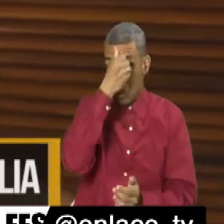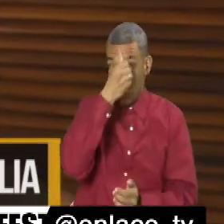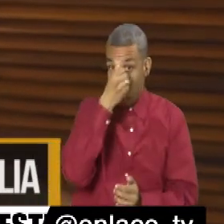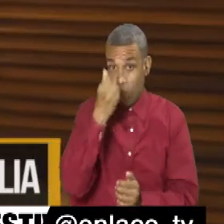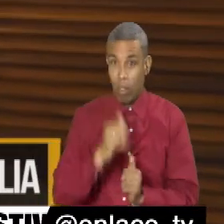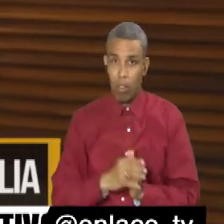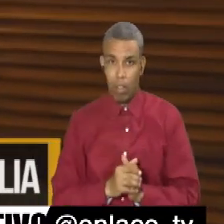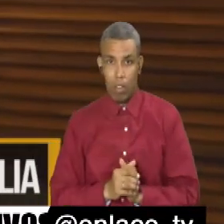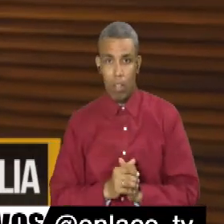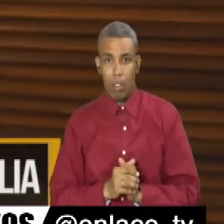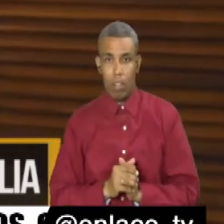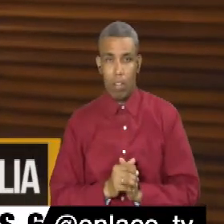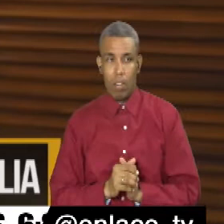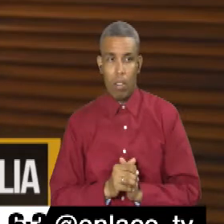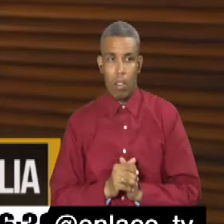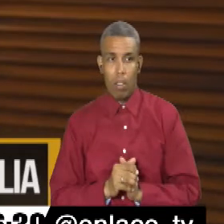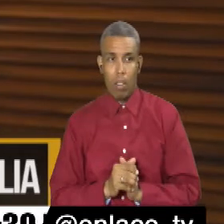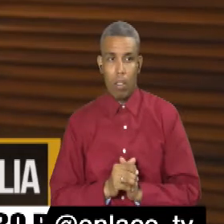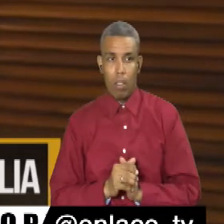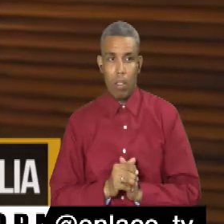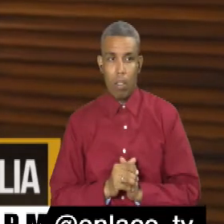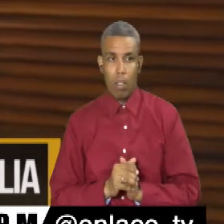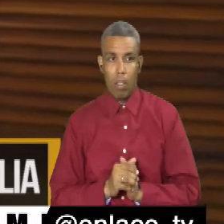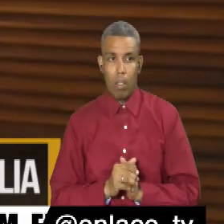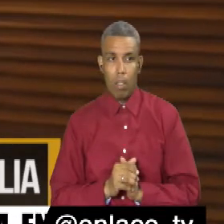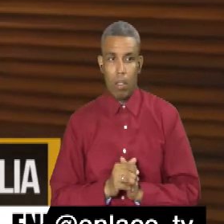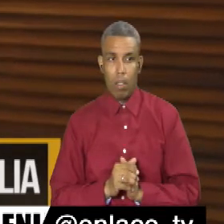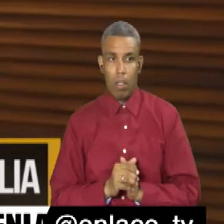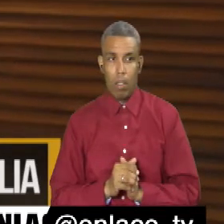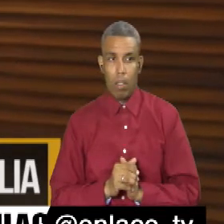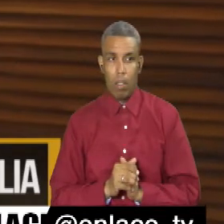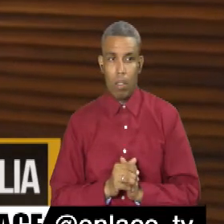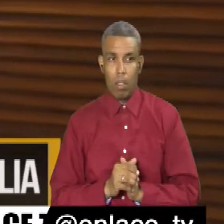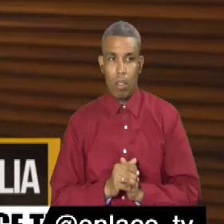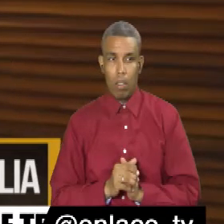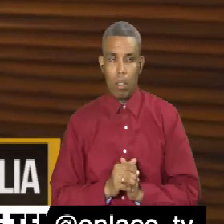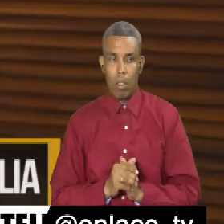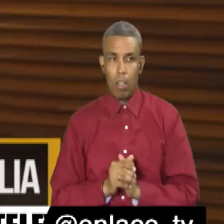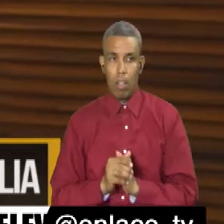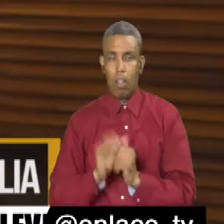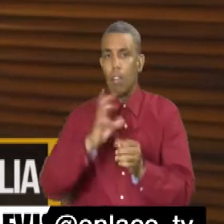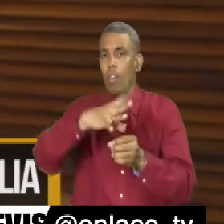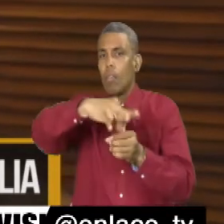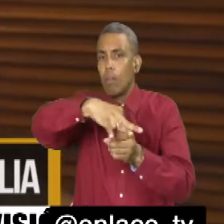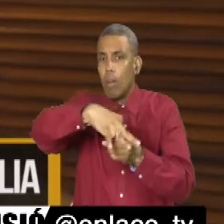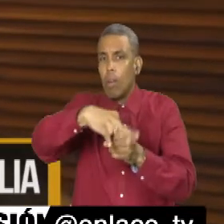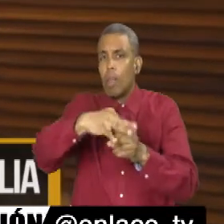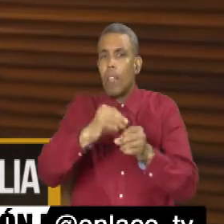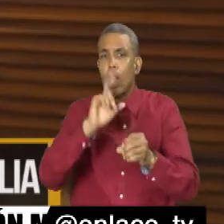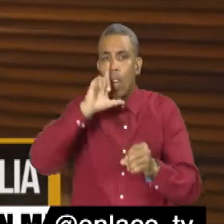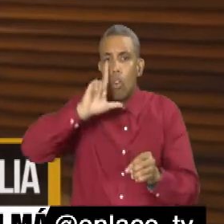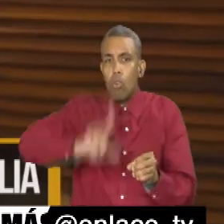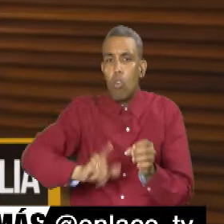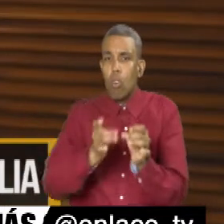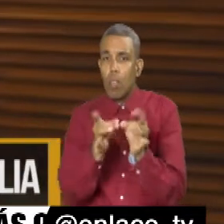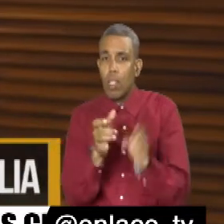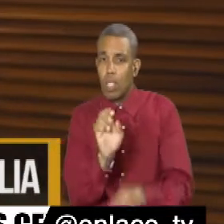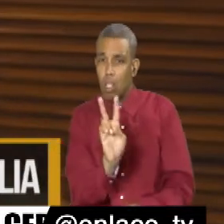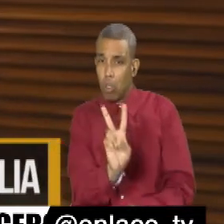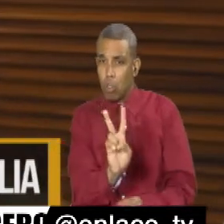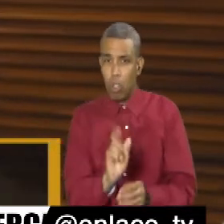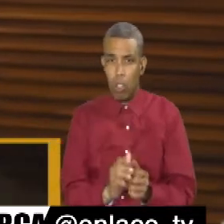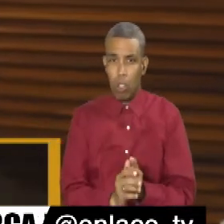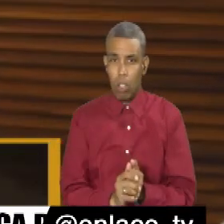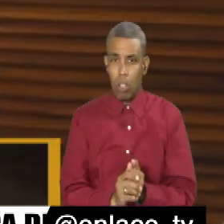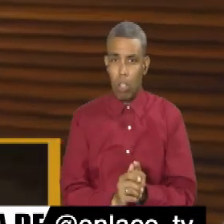levantado, entonces en estos momentos sigue el proceso electoral para 2 de julio. Lo que la juez haga hoy